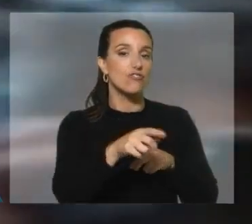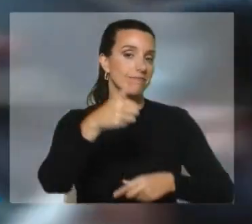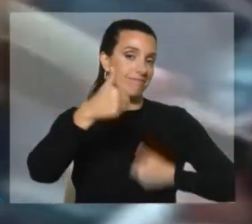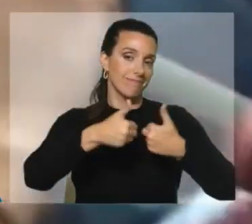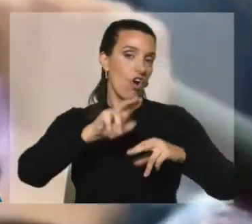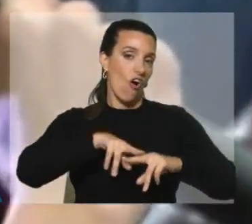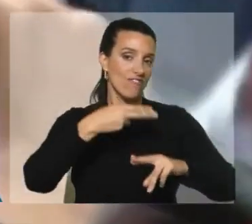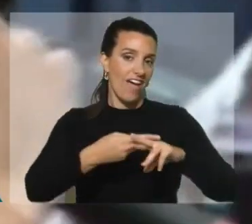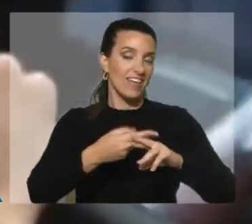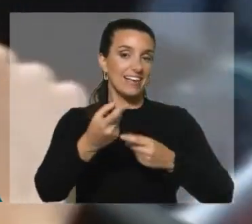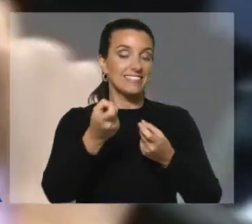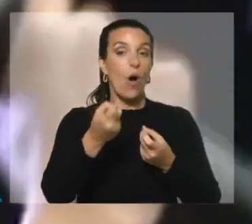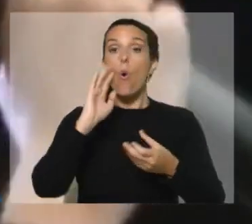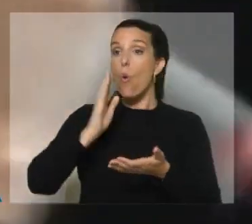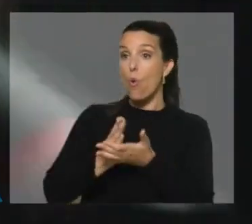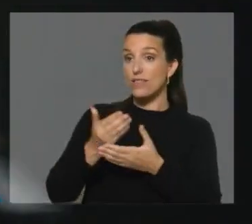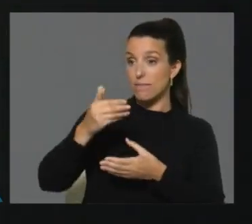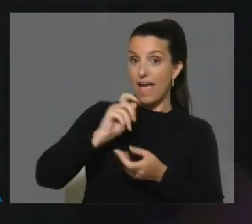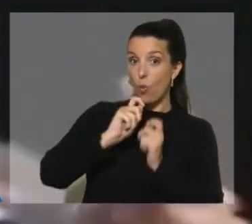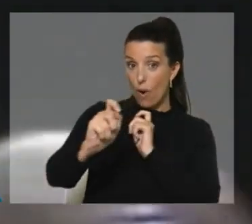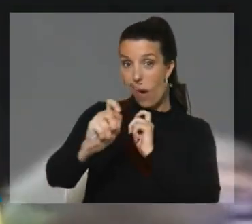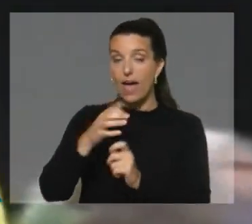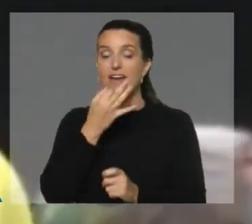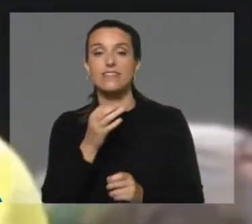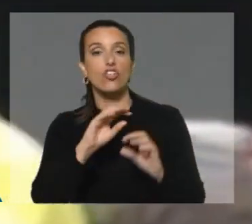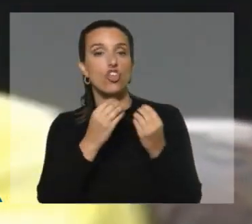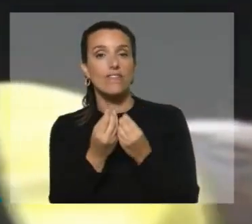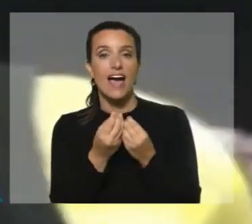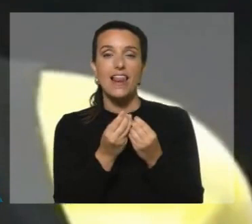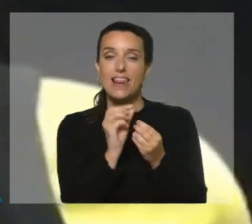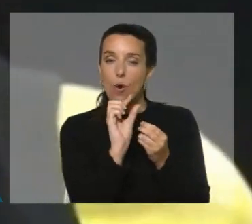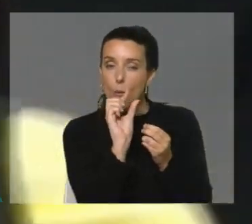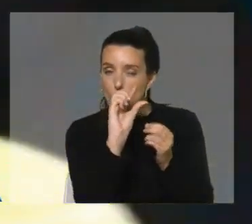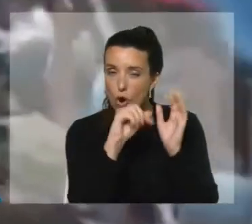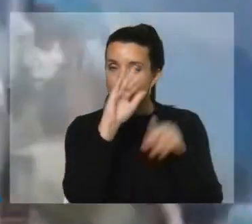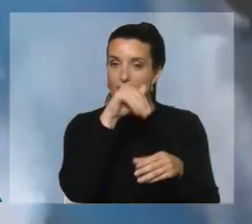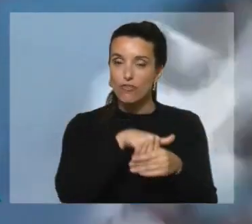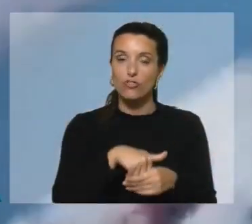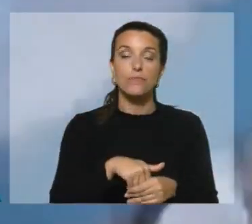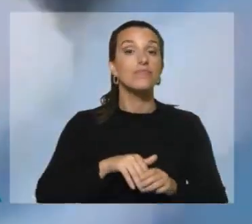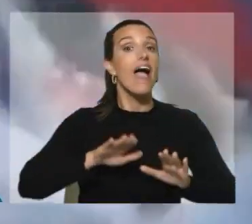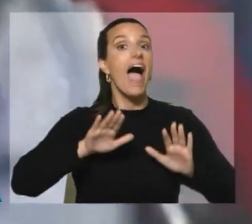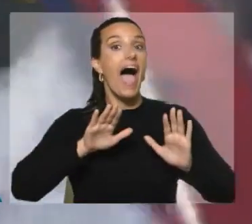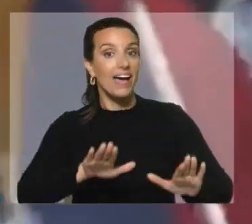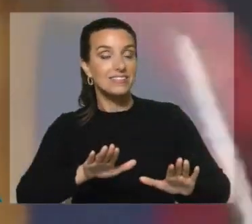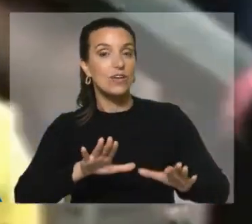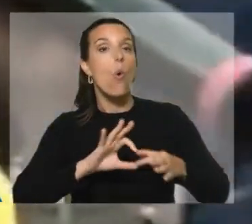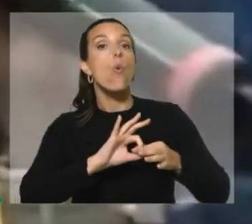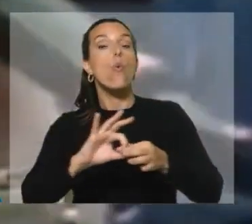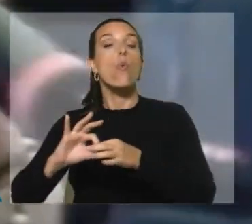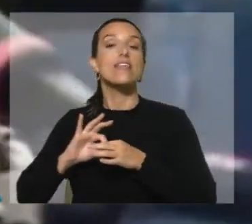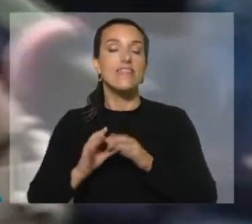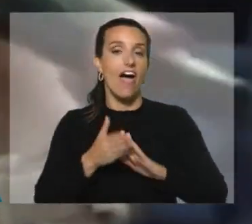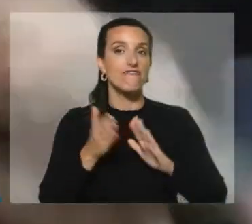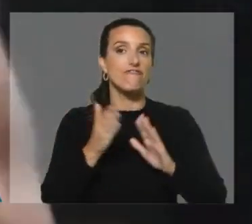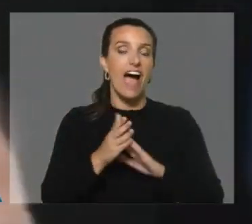en el que según las últimas encuestas Novoa llega con una ajustada ventaja así en Unidad vamos